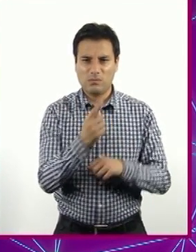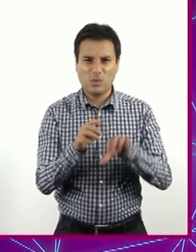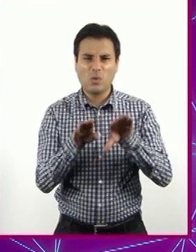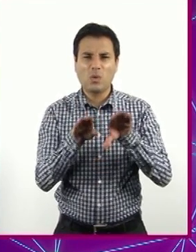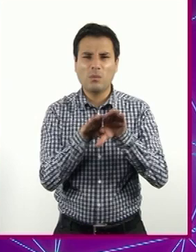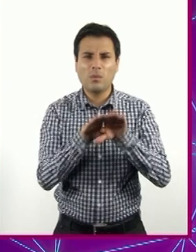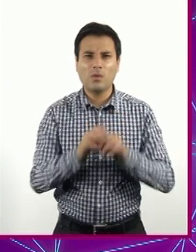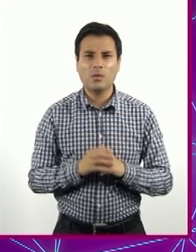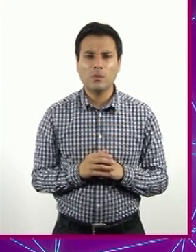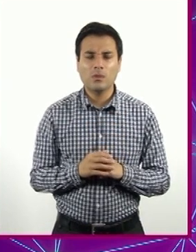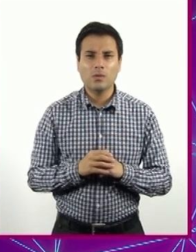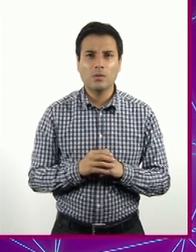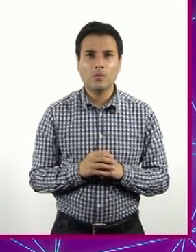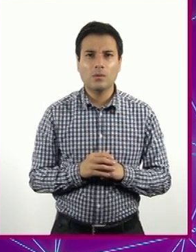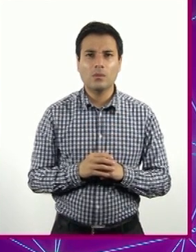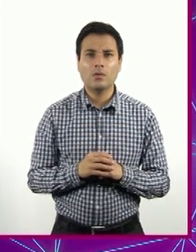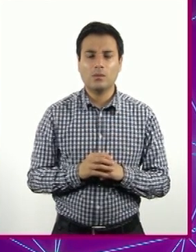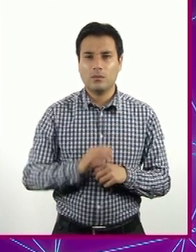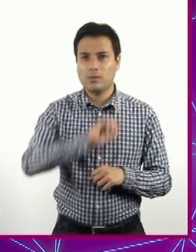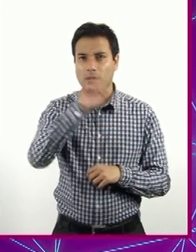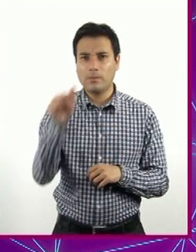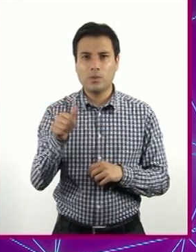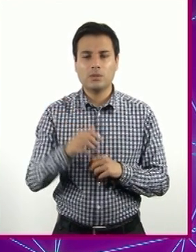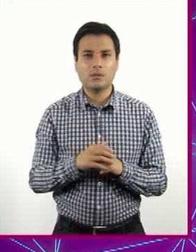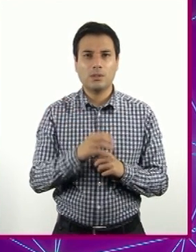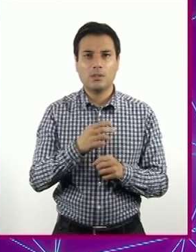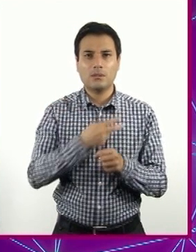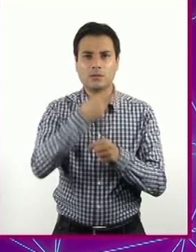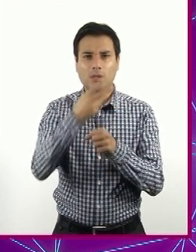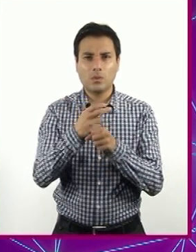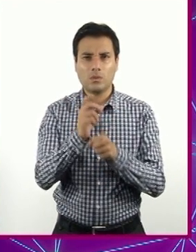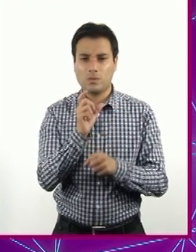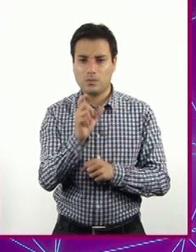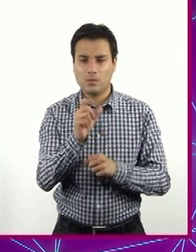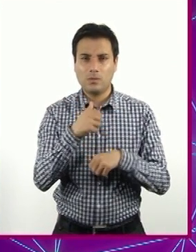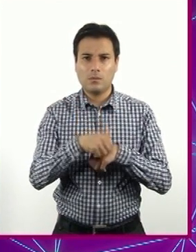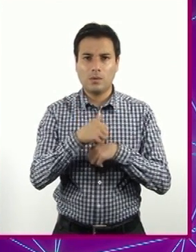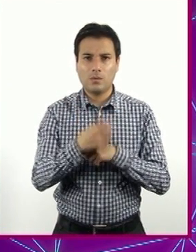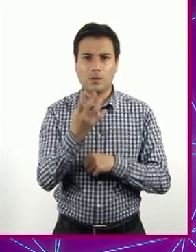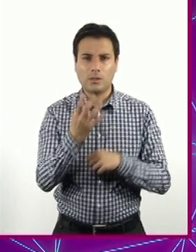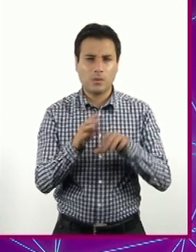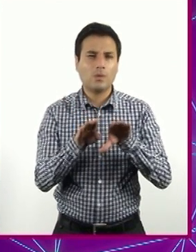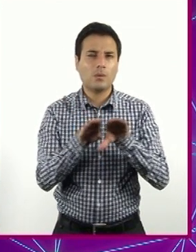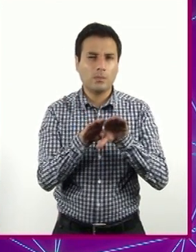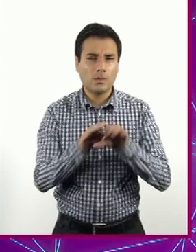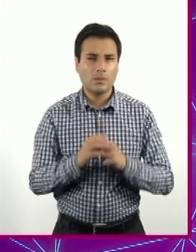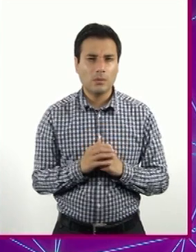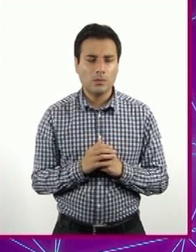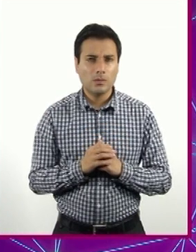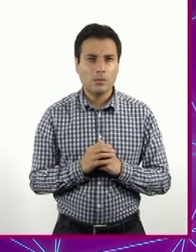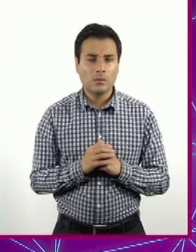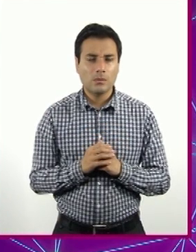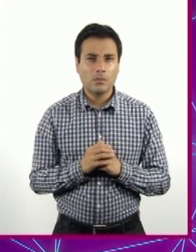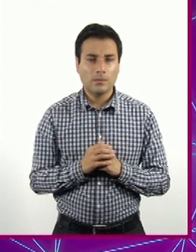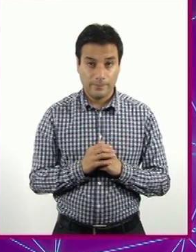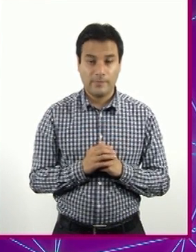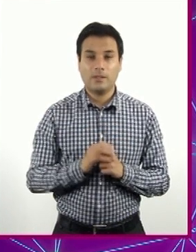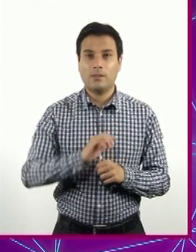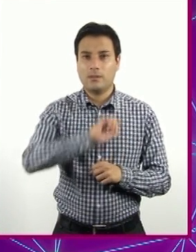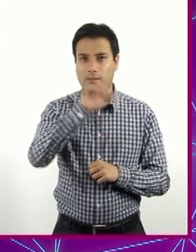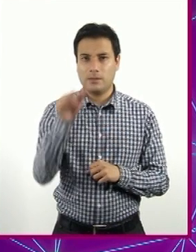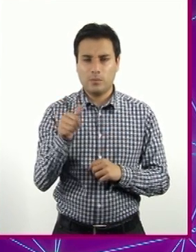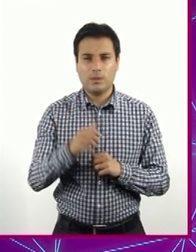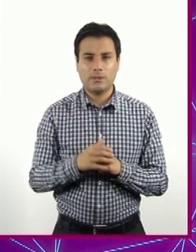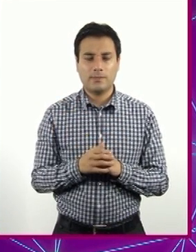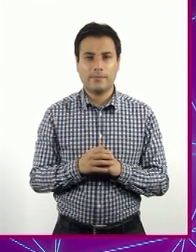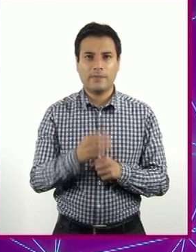¿Qué operación aplico a la posición 2 para obtener 4? ¿Qué operación aplico a